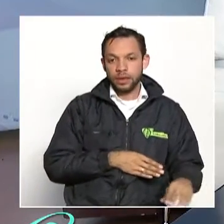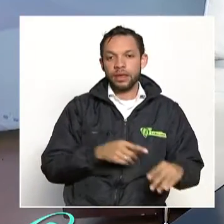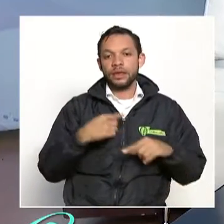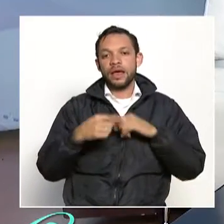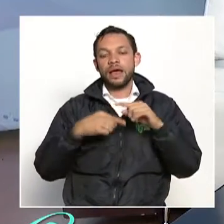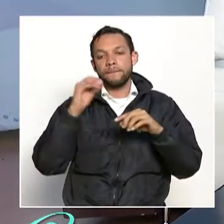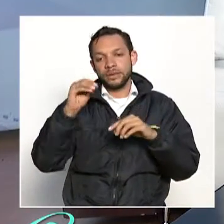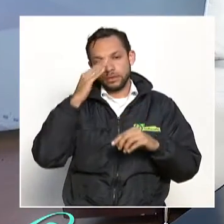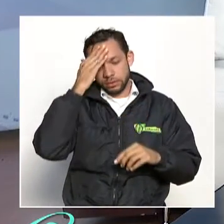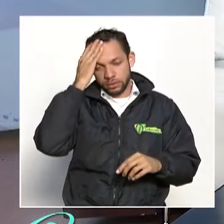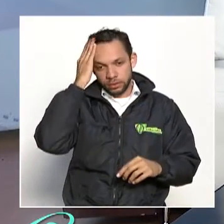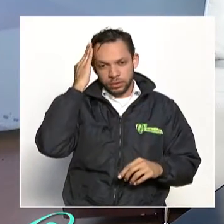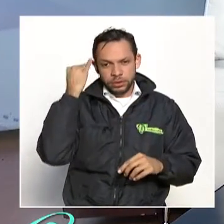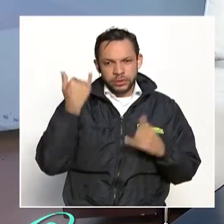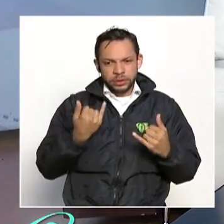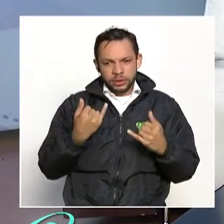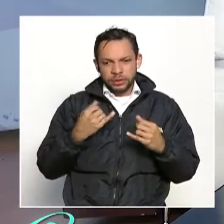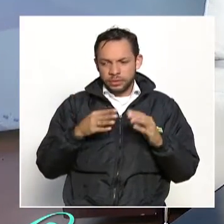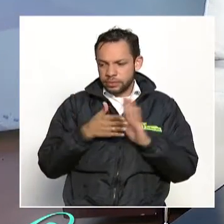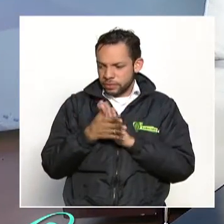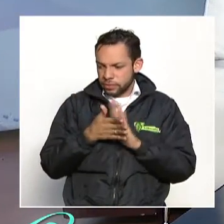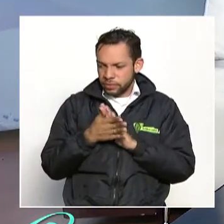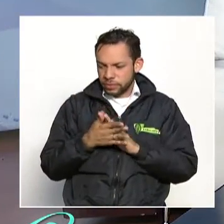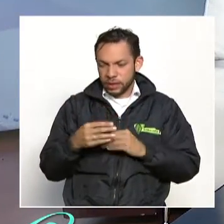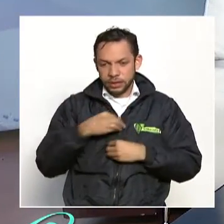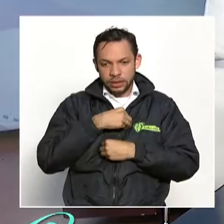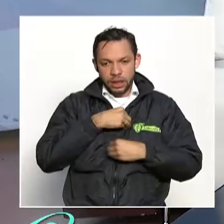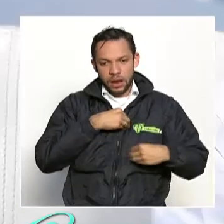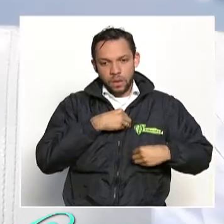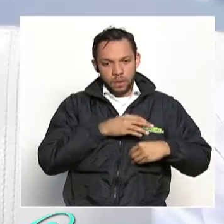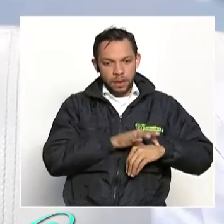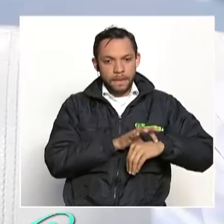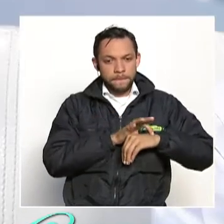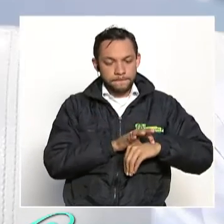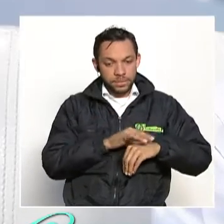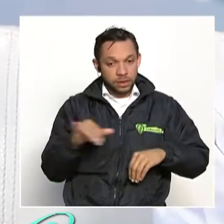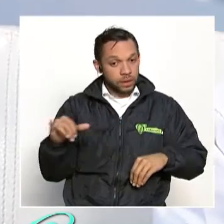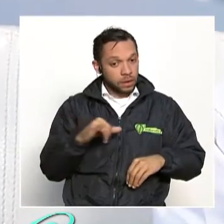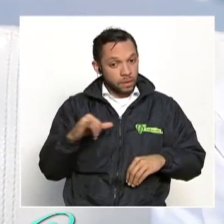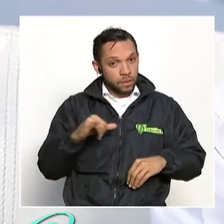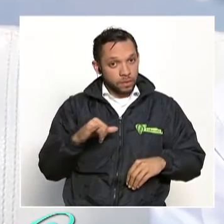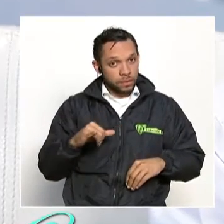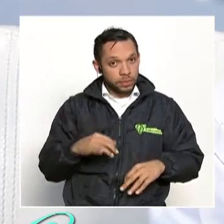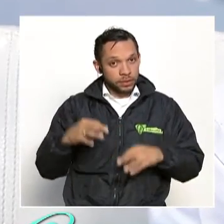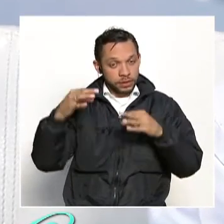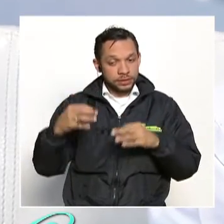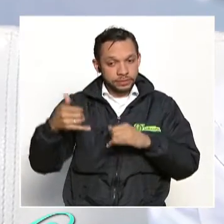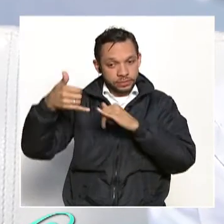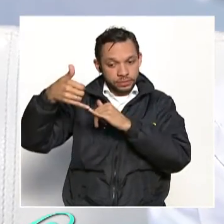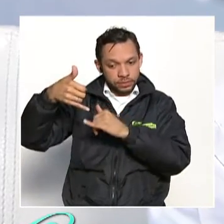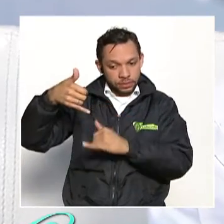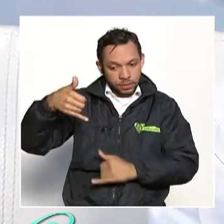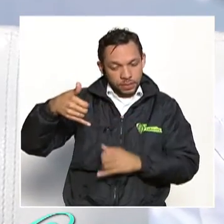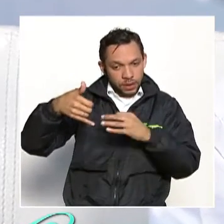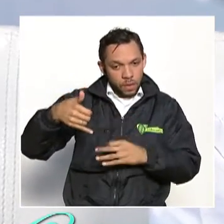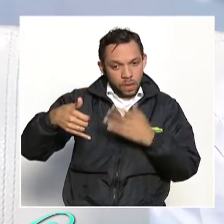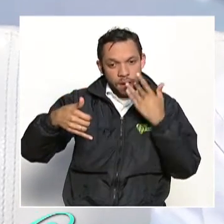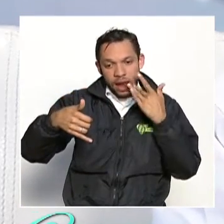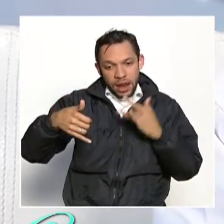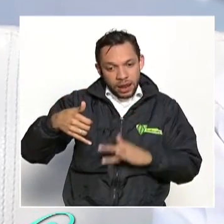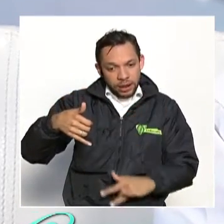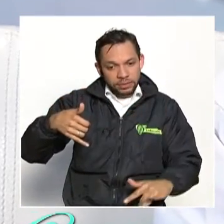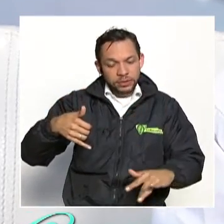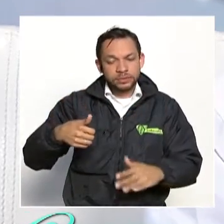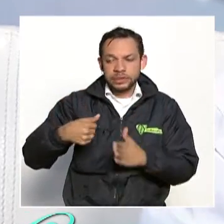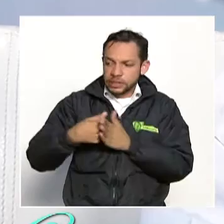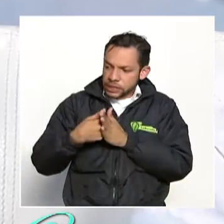contar. Lo más parecido a la salud que yo he encontrado en mi vida fue hacerme estas limpiezas. Y el doctor Carlos